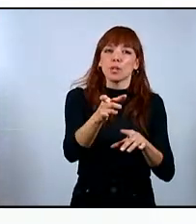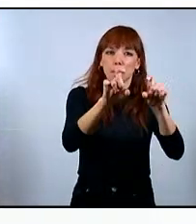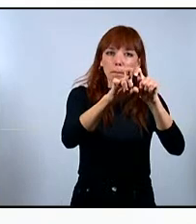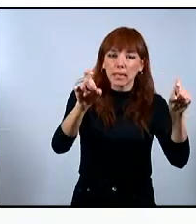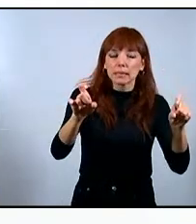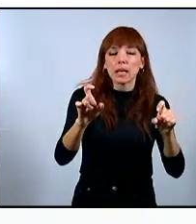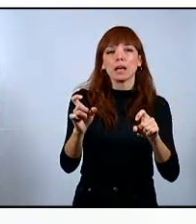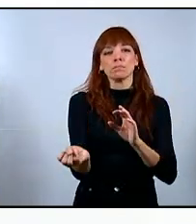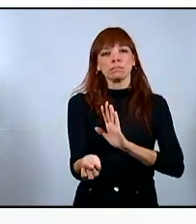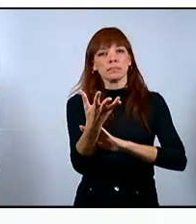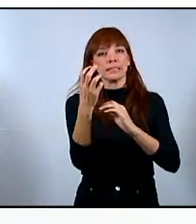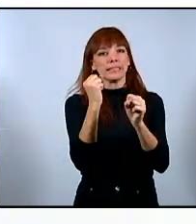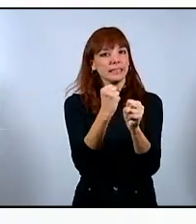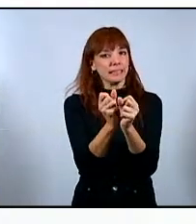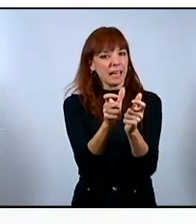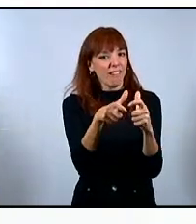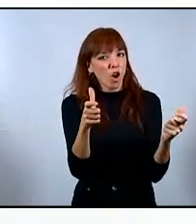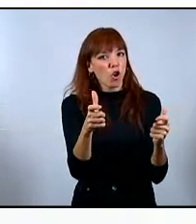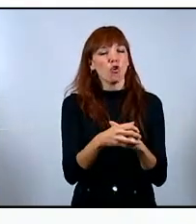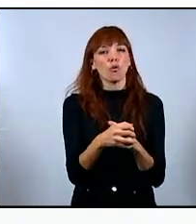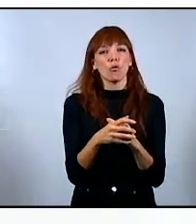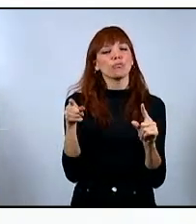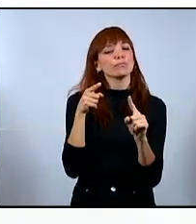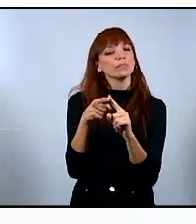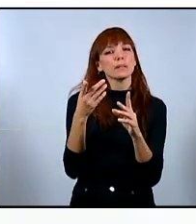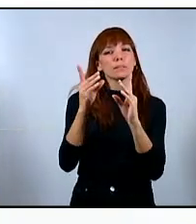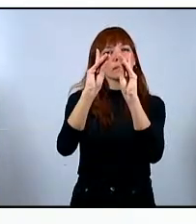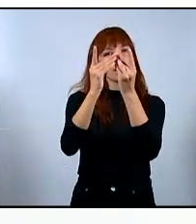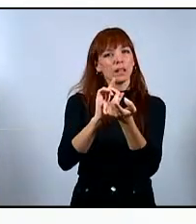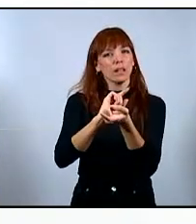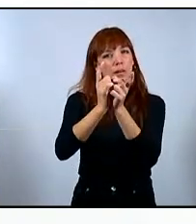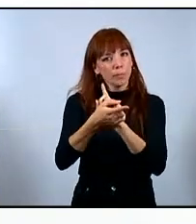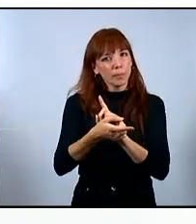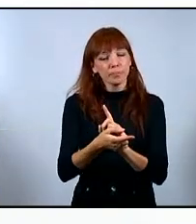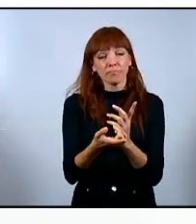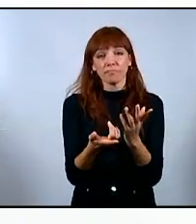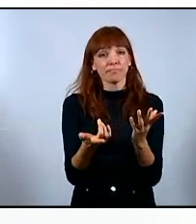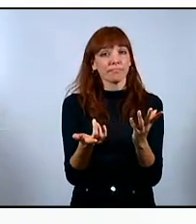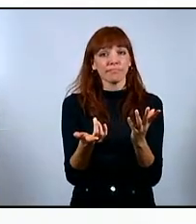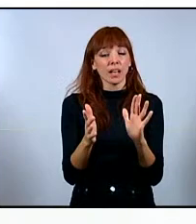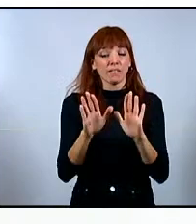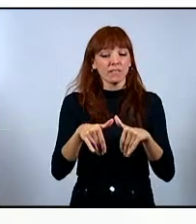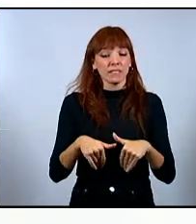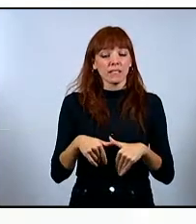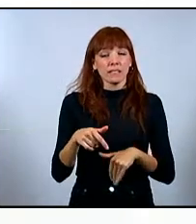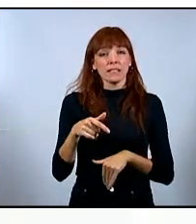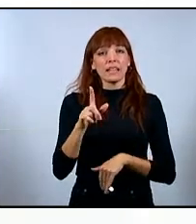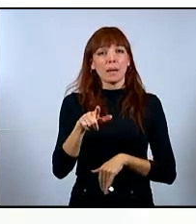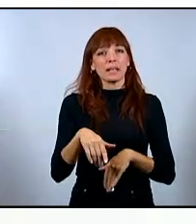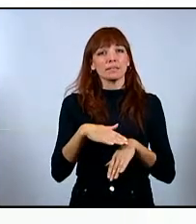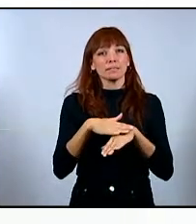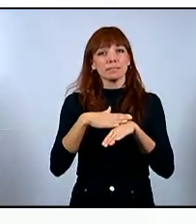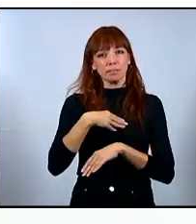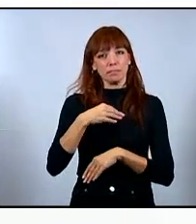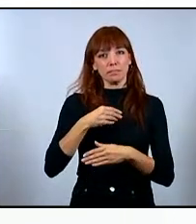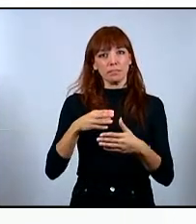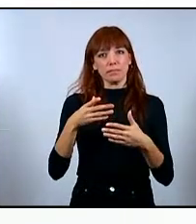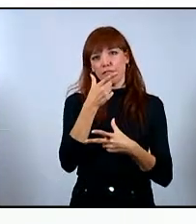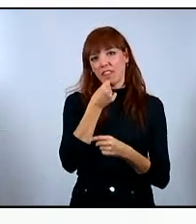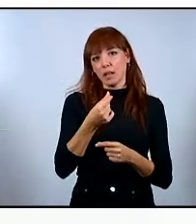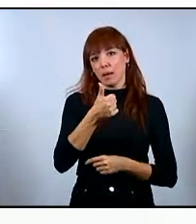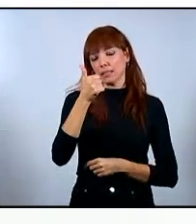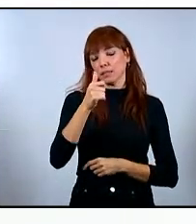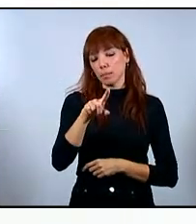generen empleo. Serán medidas destinadas a la digitalización y a la simplificación administrativa y, por